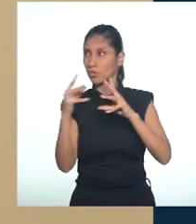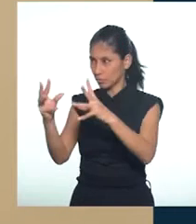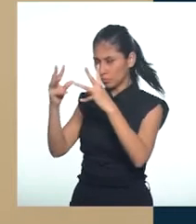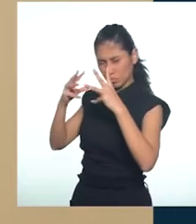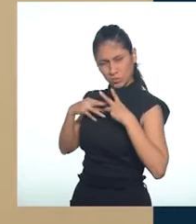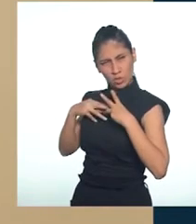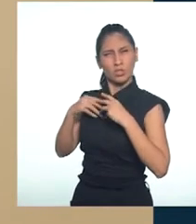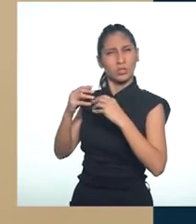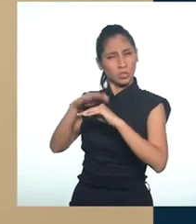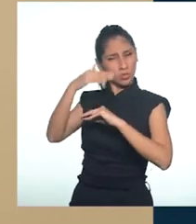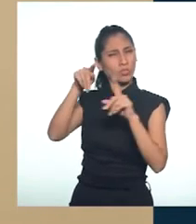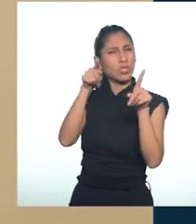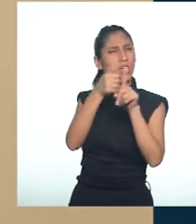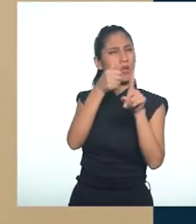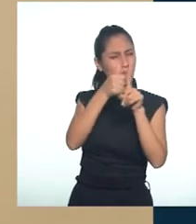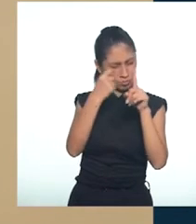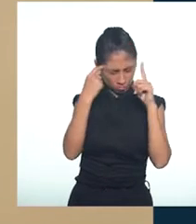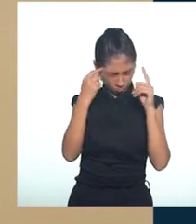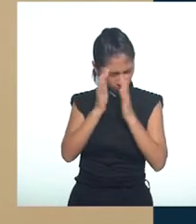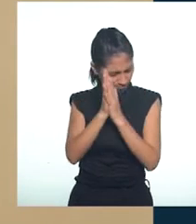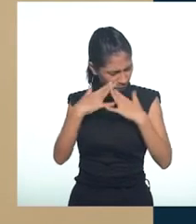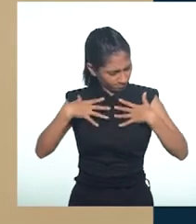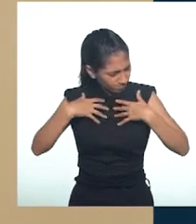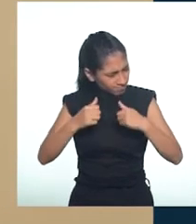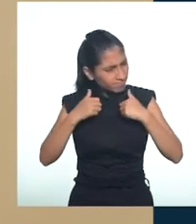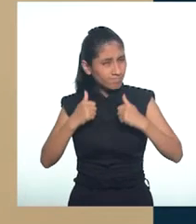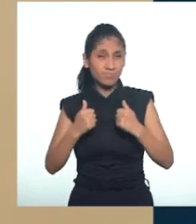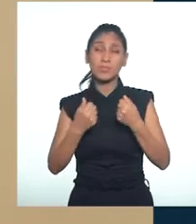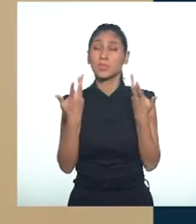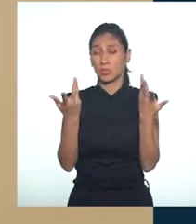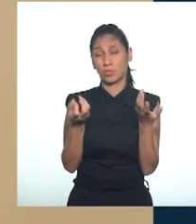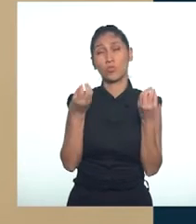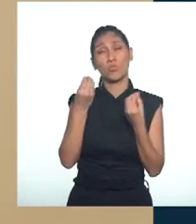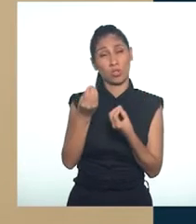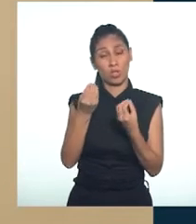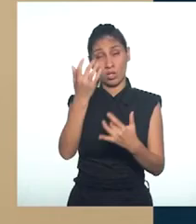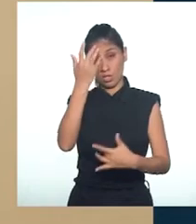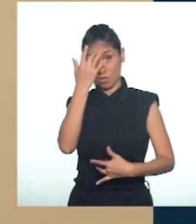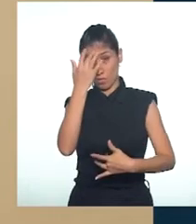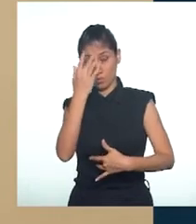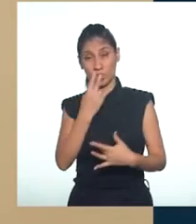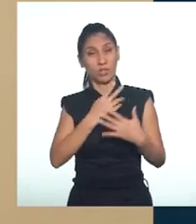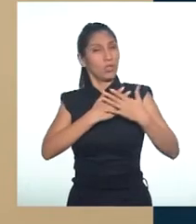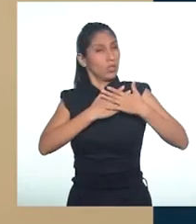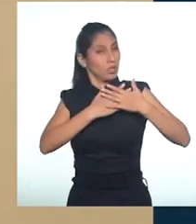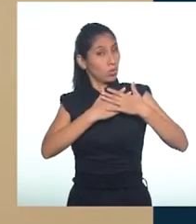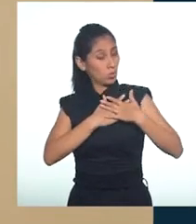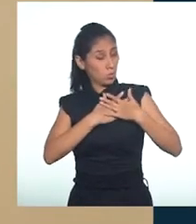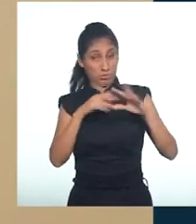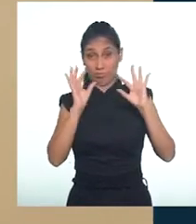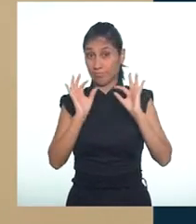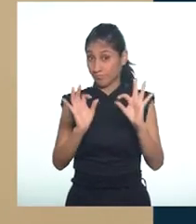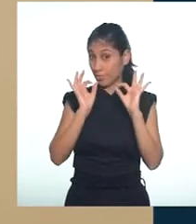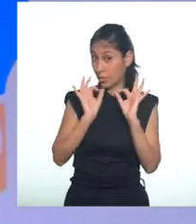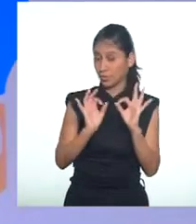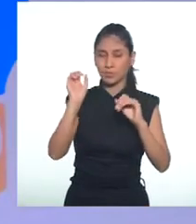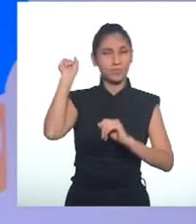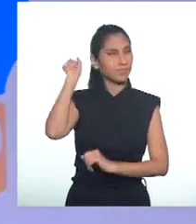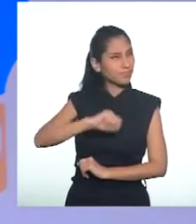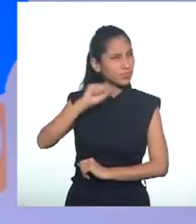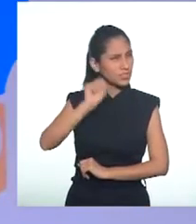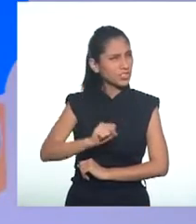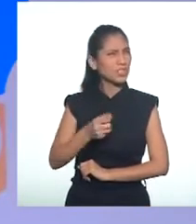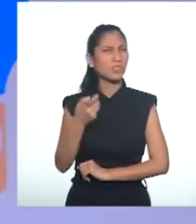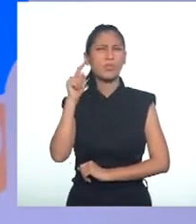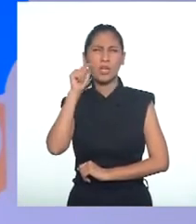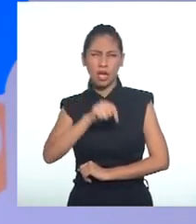mucha voluntad para afrontar esta enfermedad. Y es que las enfermedades respiratorias son muy graves. Sí,